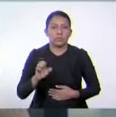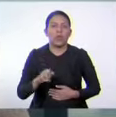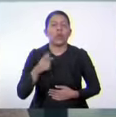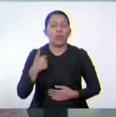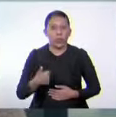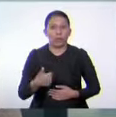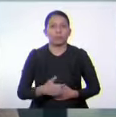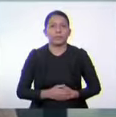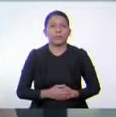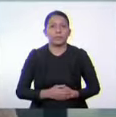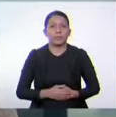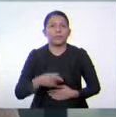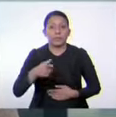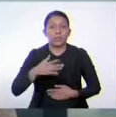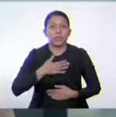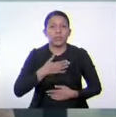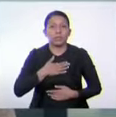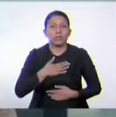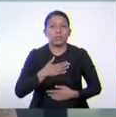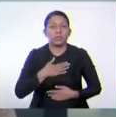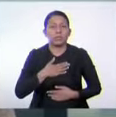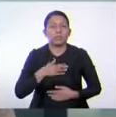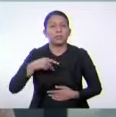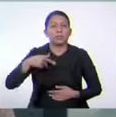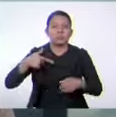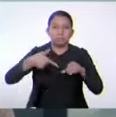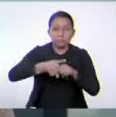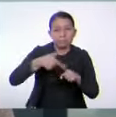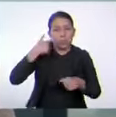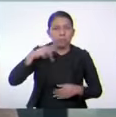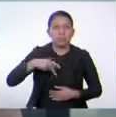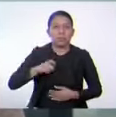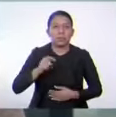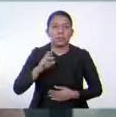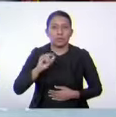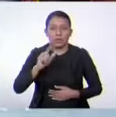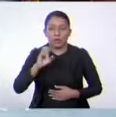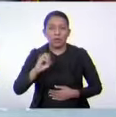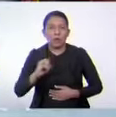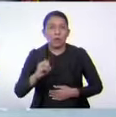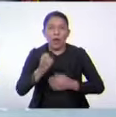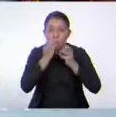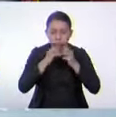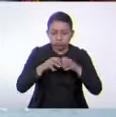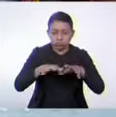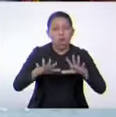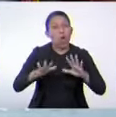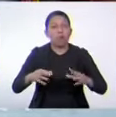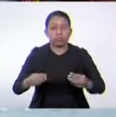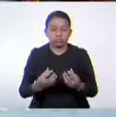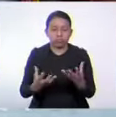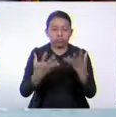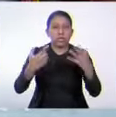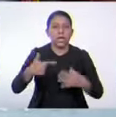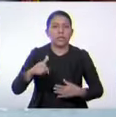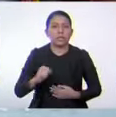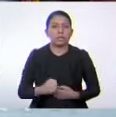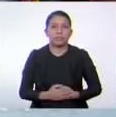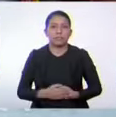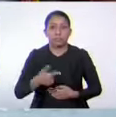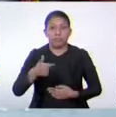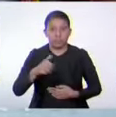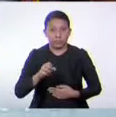los hidrocarburos provienen del petróleo en estado líquido o del gas natural. Y los gases